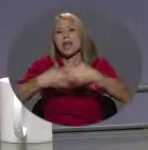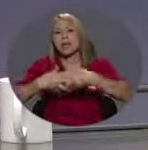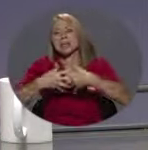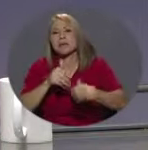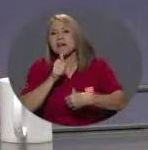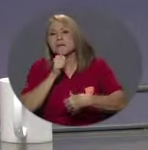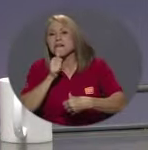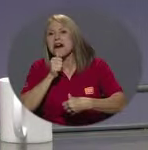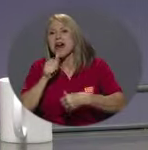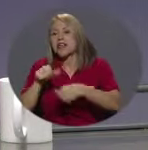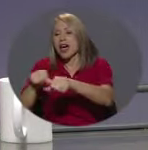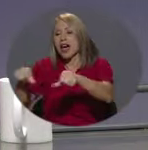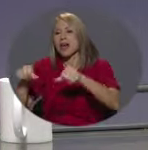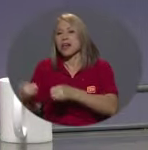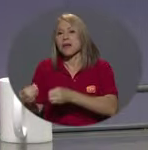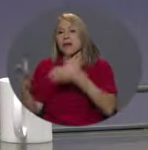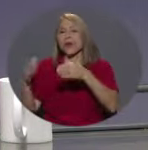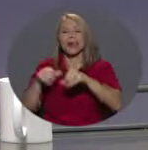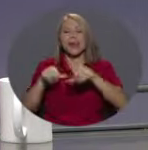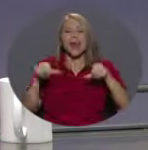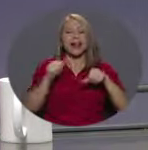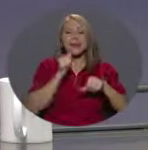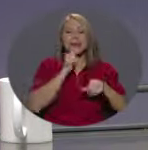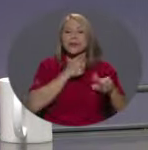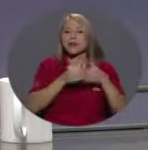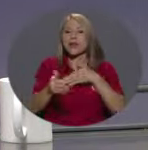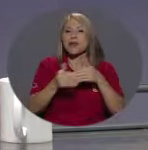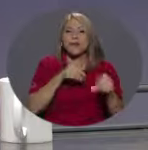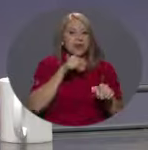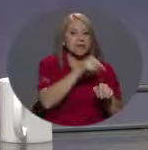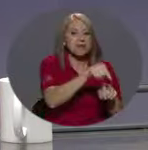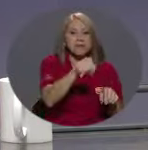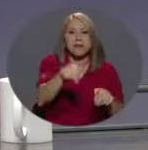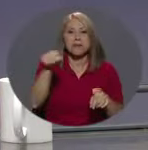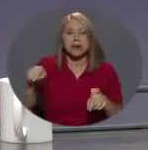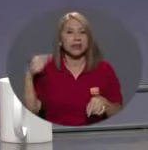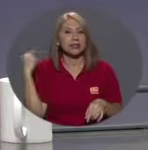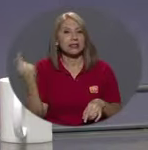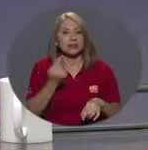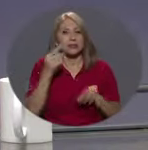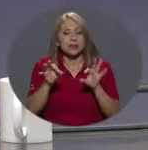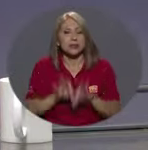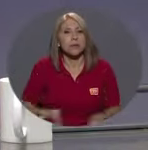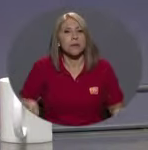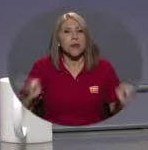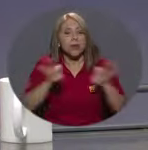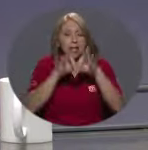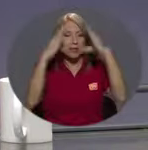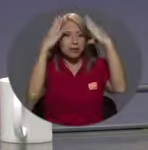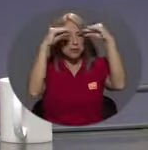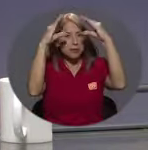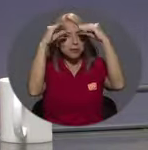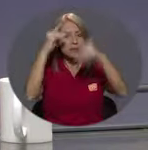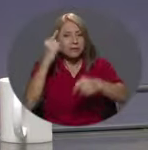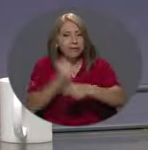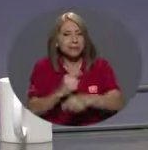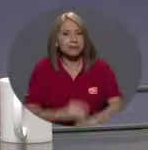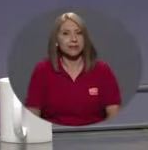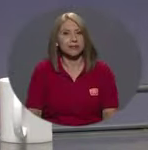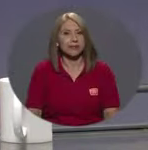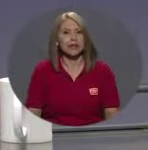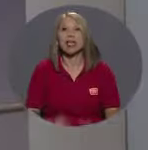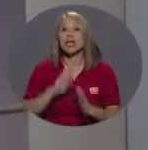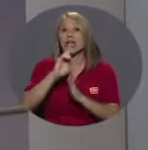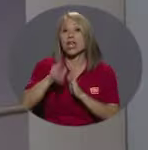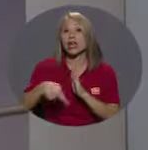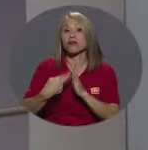en el sector público, privado, o sea, donde estemos, siempre es importante dar una información oportuna. Y el papel de